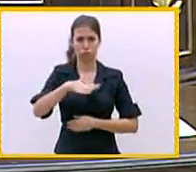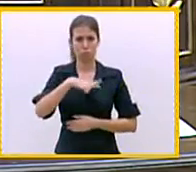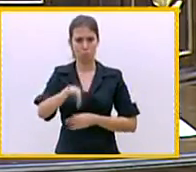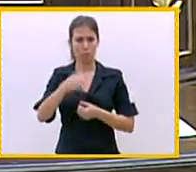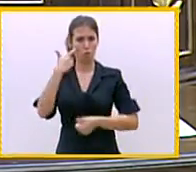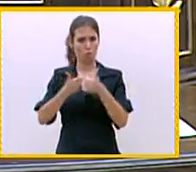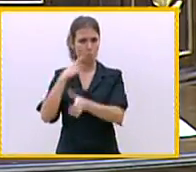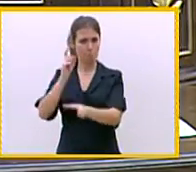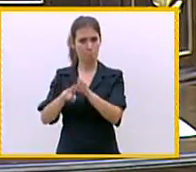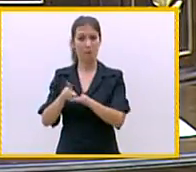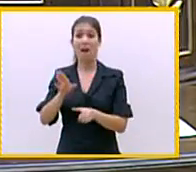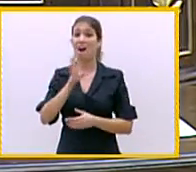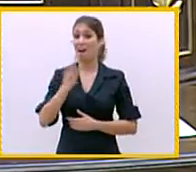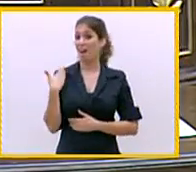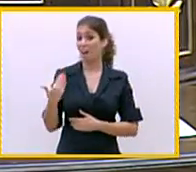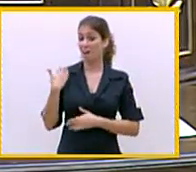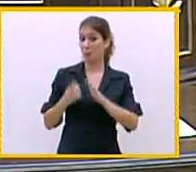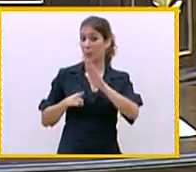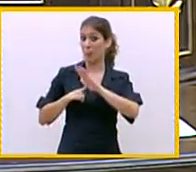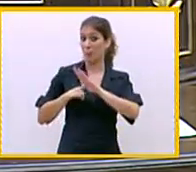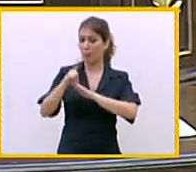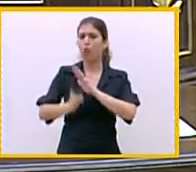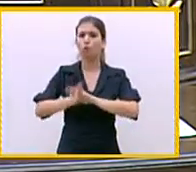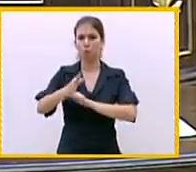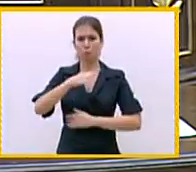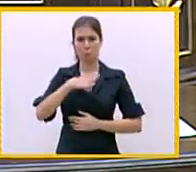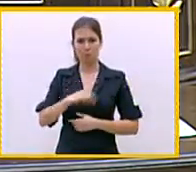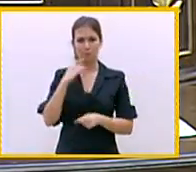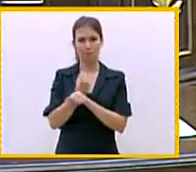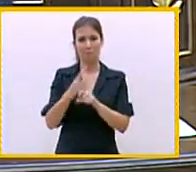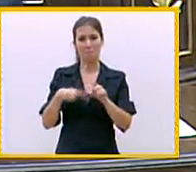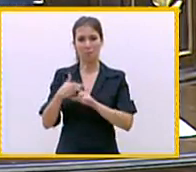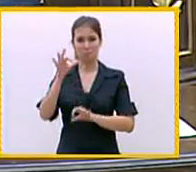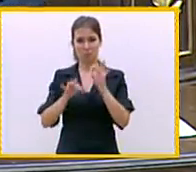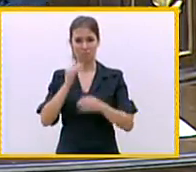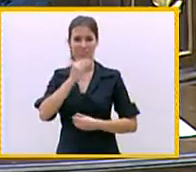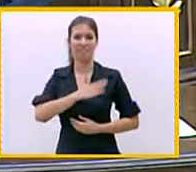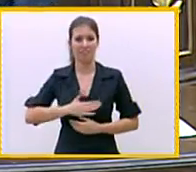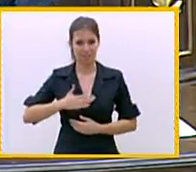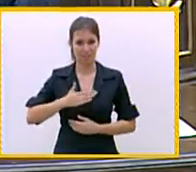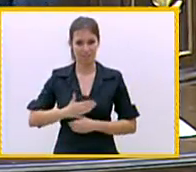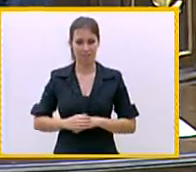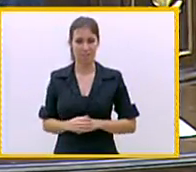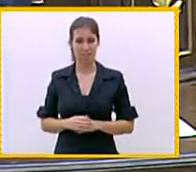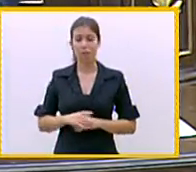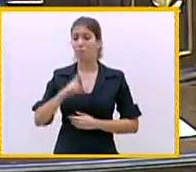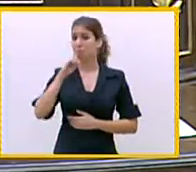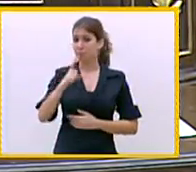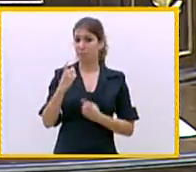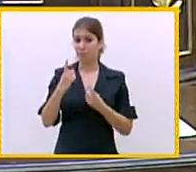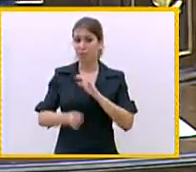y recuperar el crecimiento, el empleo y las cotas de bienestar. Pero necesitamos seguir haciendo un gran esfuerzo